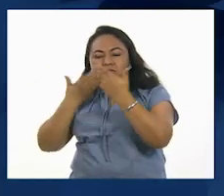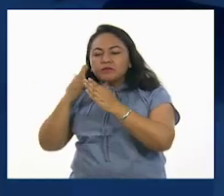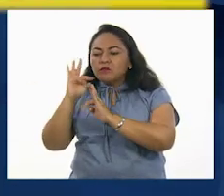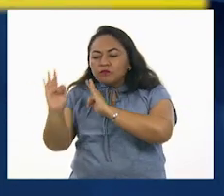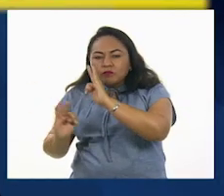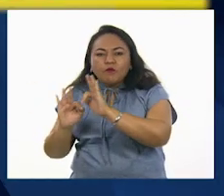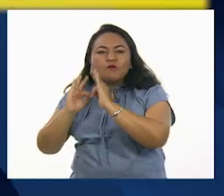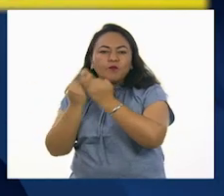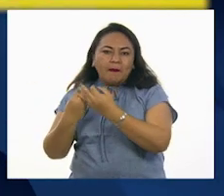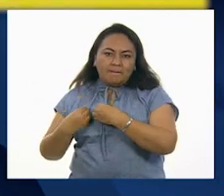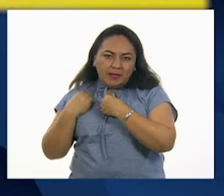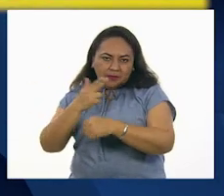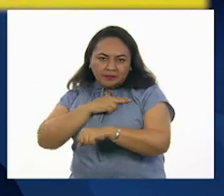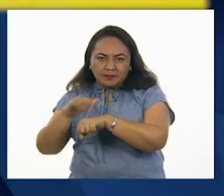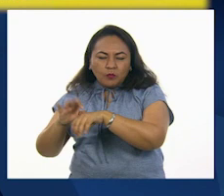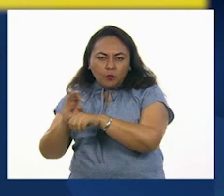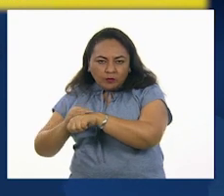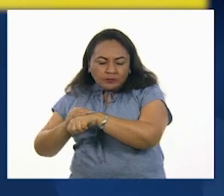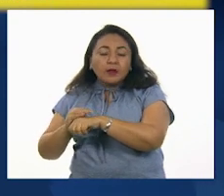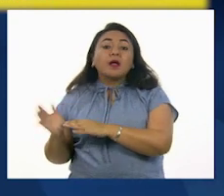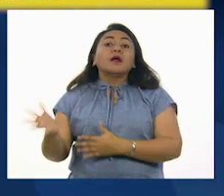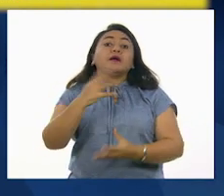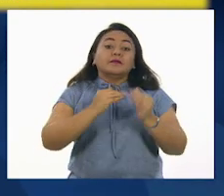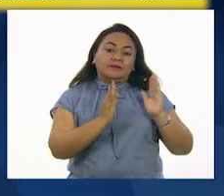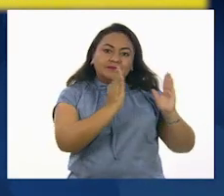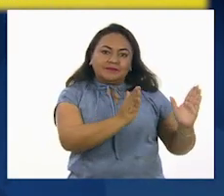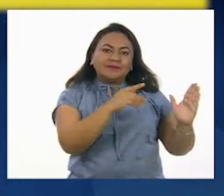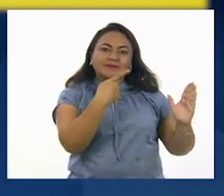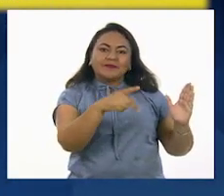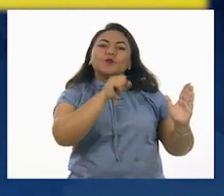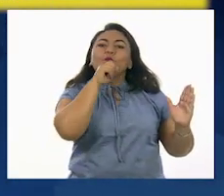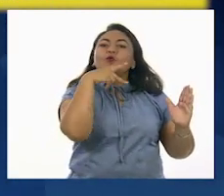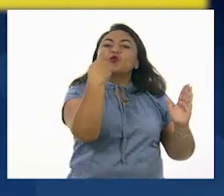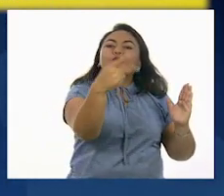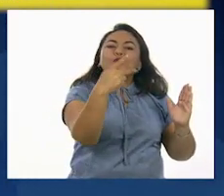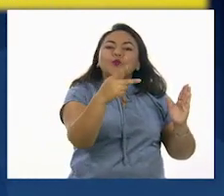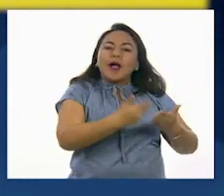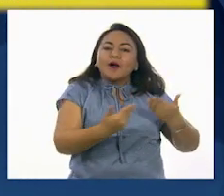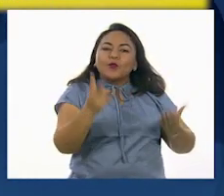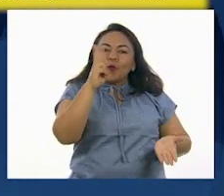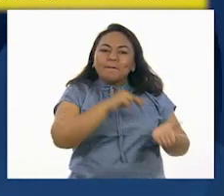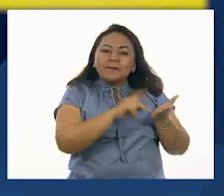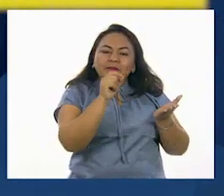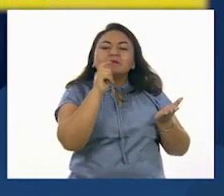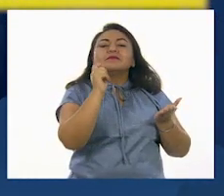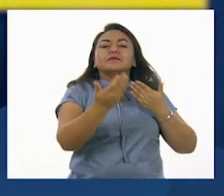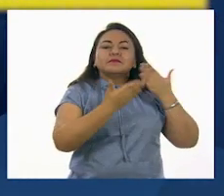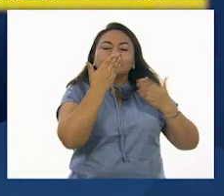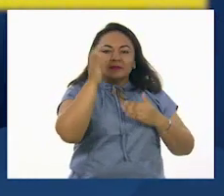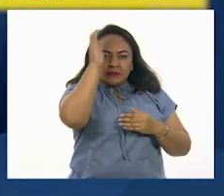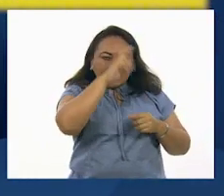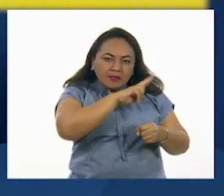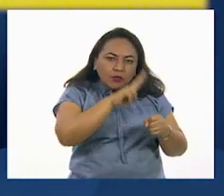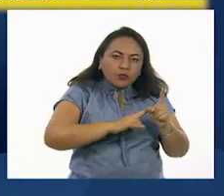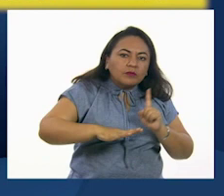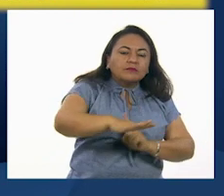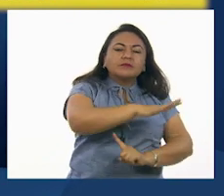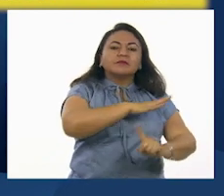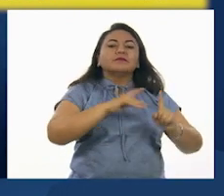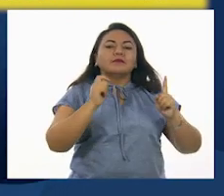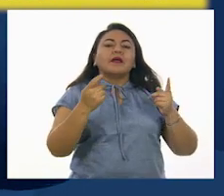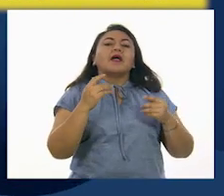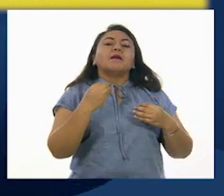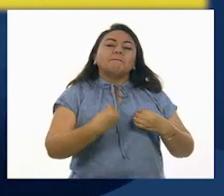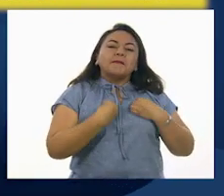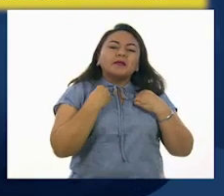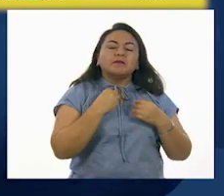de heridas. Y por otro lado, en el esquema del estudiante podemos anotar el estudio de las ciencias naturales y de los seres vivos. Me